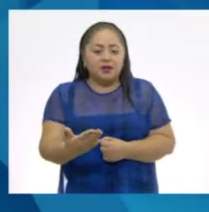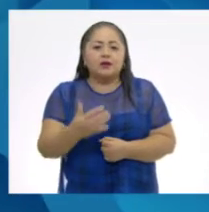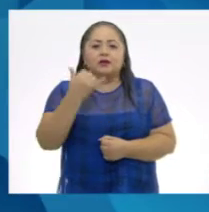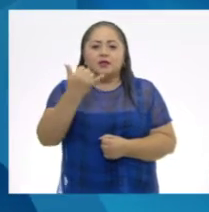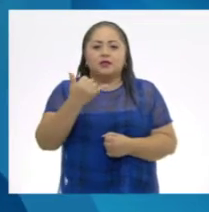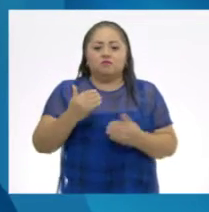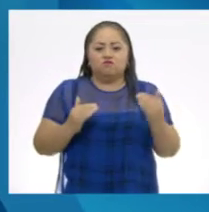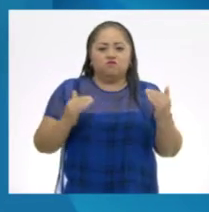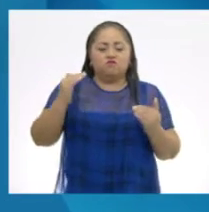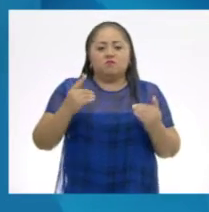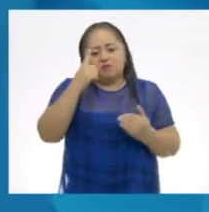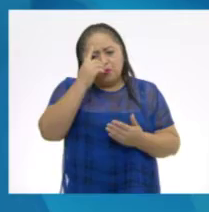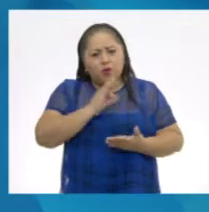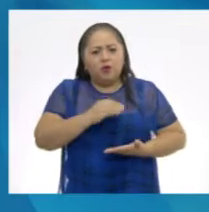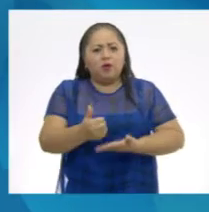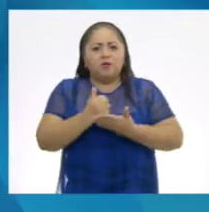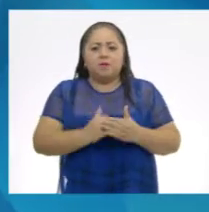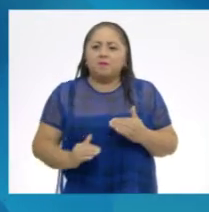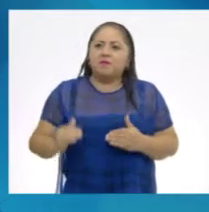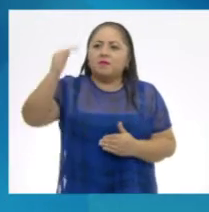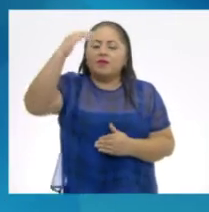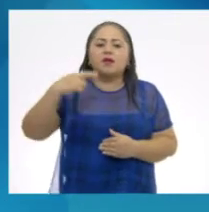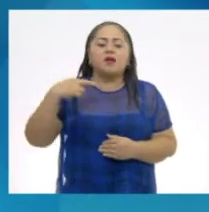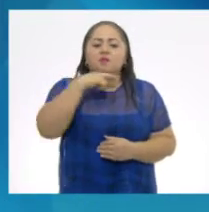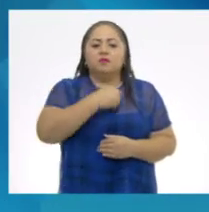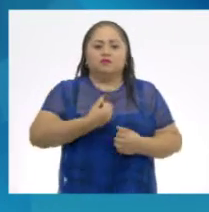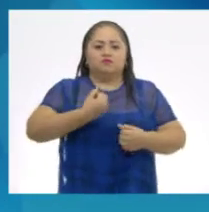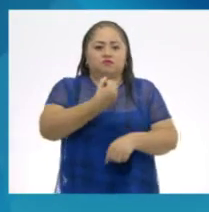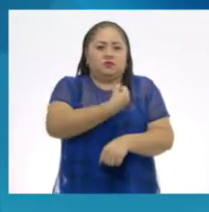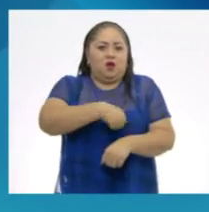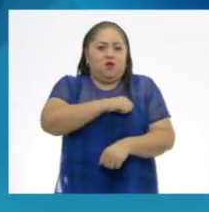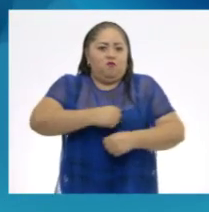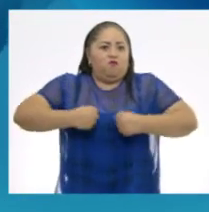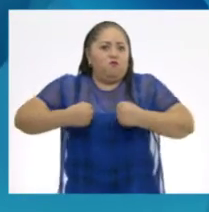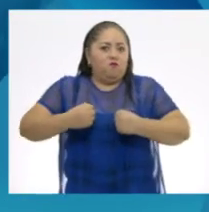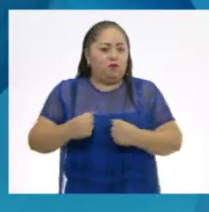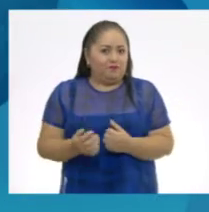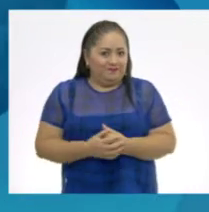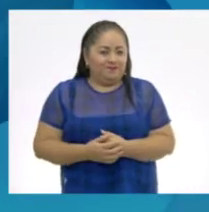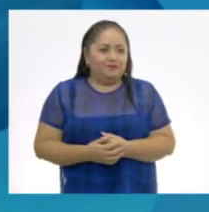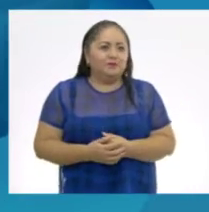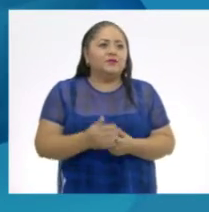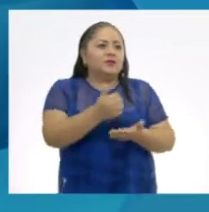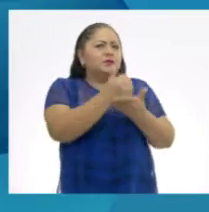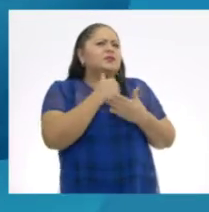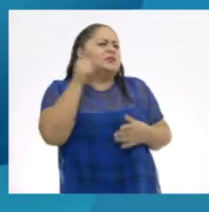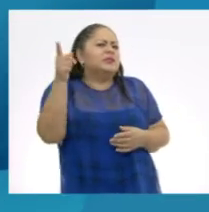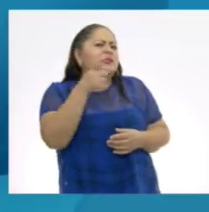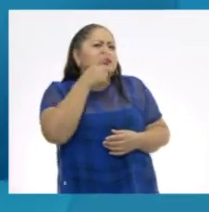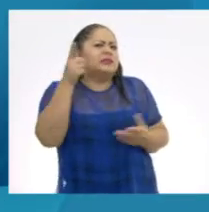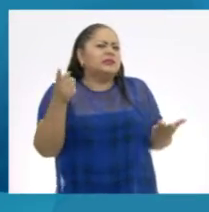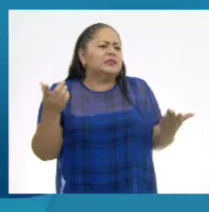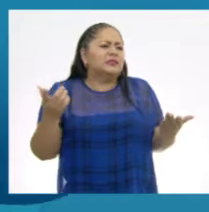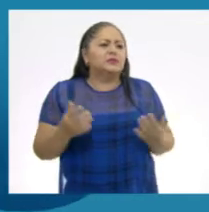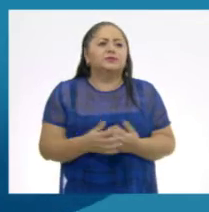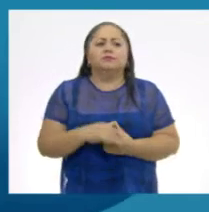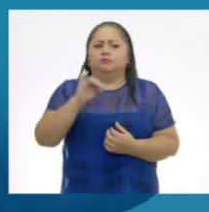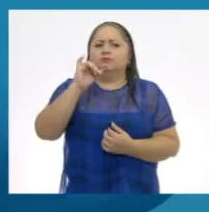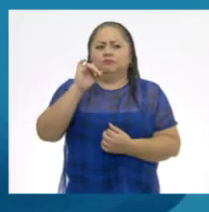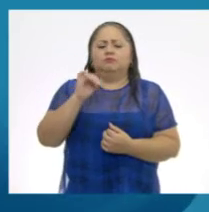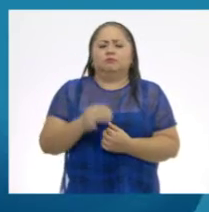y equilibrada que les ayudará a crecer muy sanas y fuertes. ¿Nos ayudas, Aníbal, por favor? Claro.